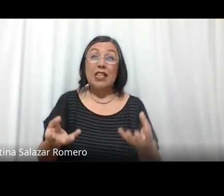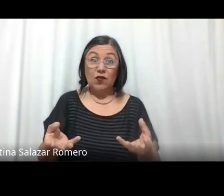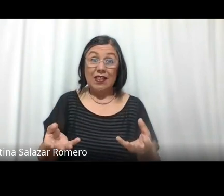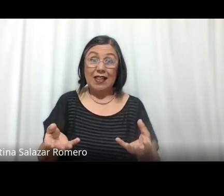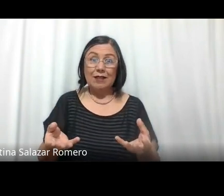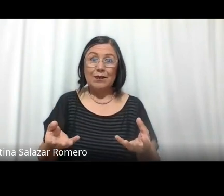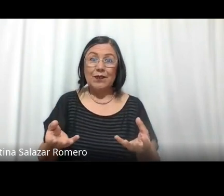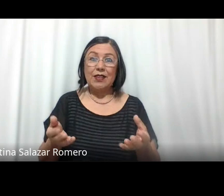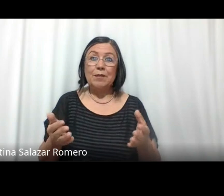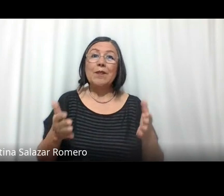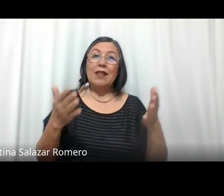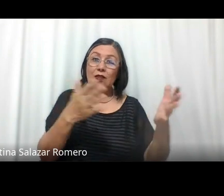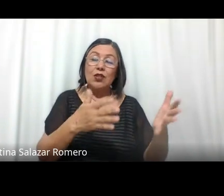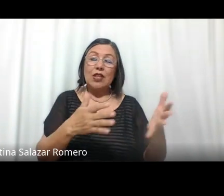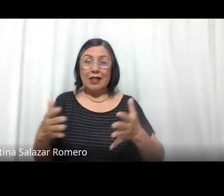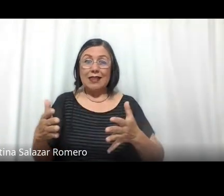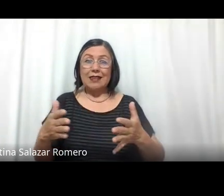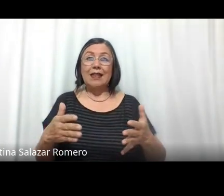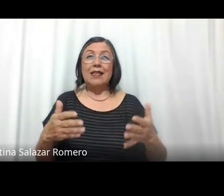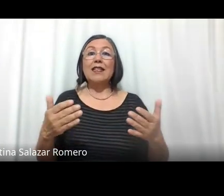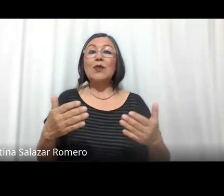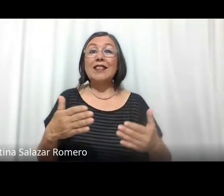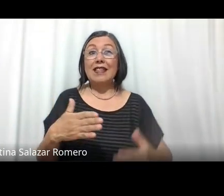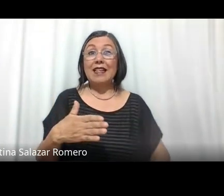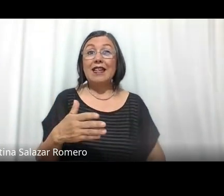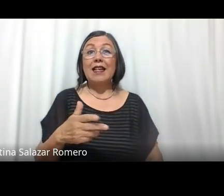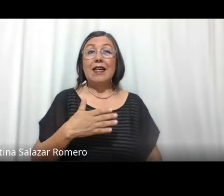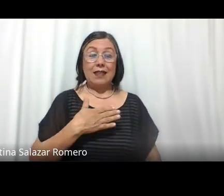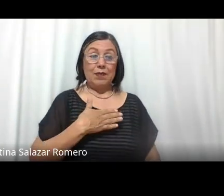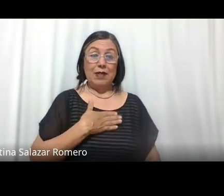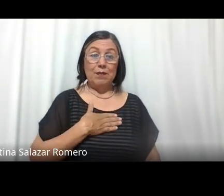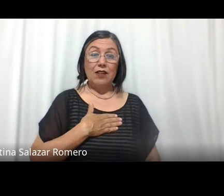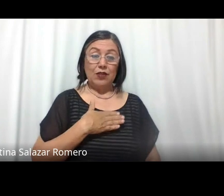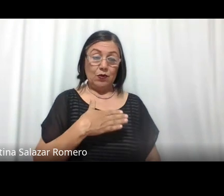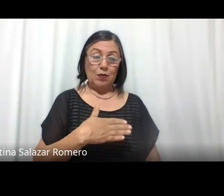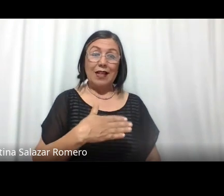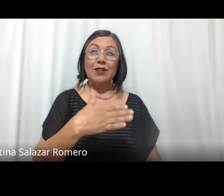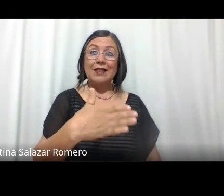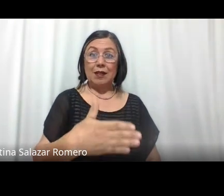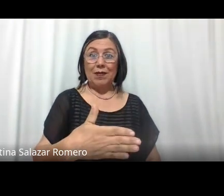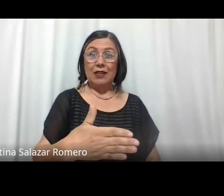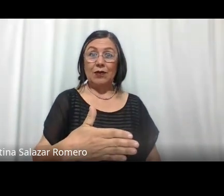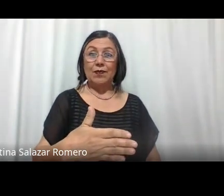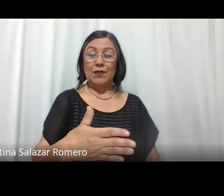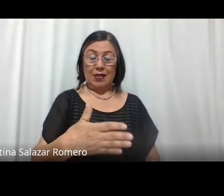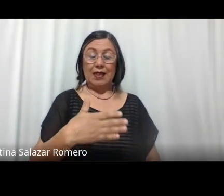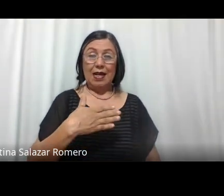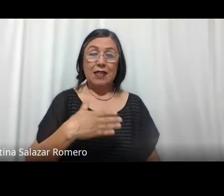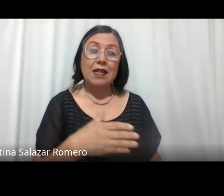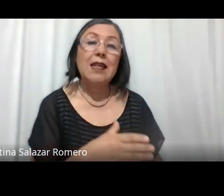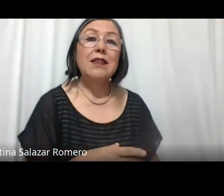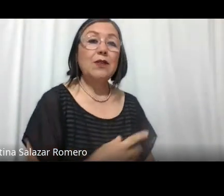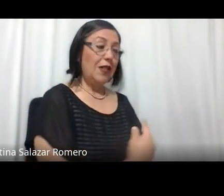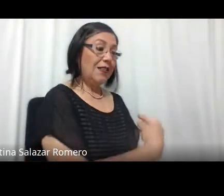y tiene un final, ¿sí? Y dónde lo realiza. Y si es una seña de primer plano, segundo plano, tercer plano.